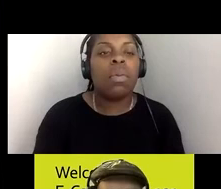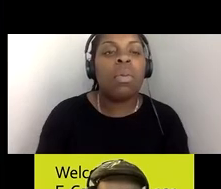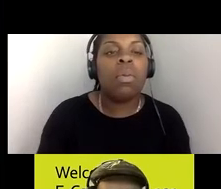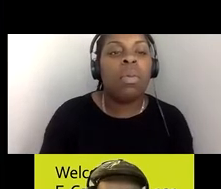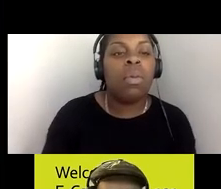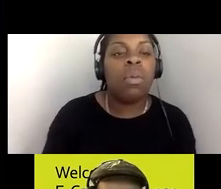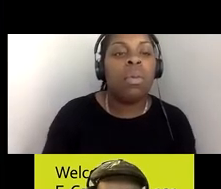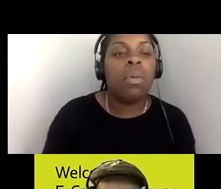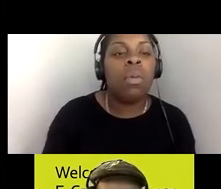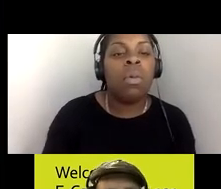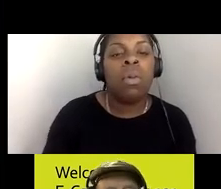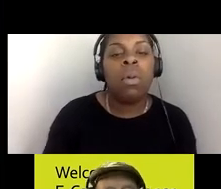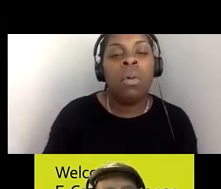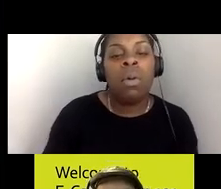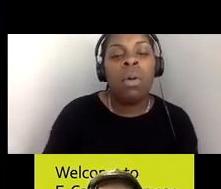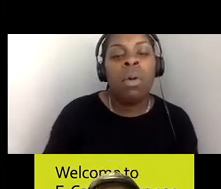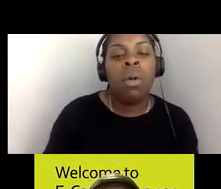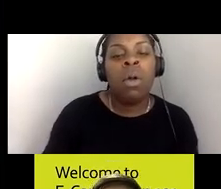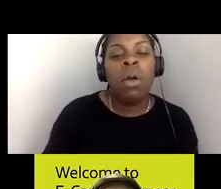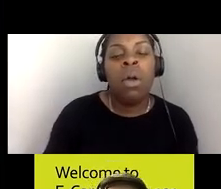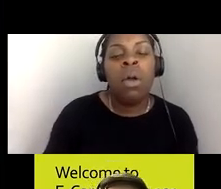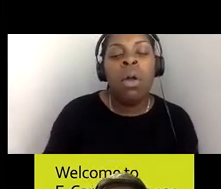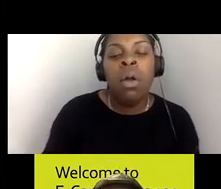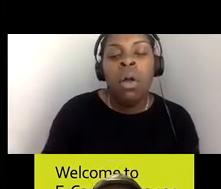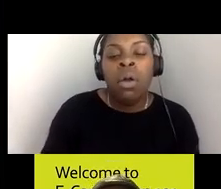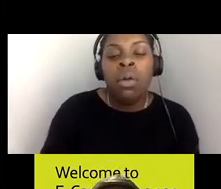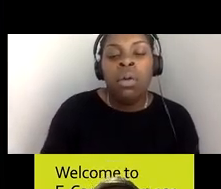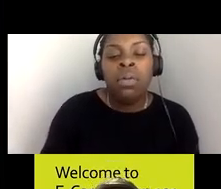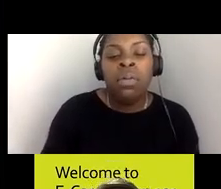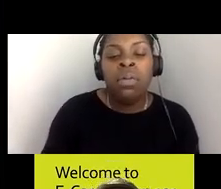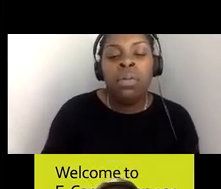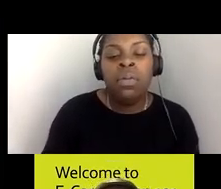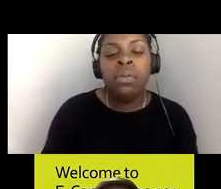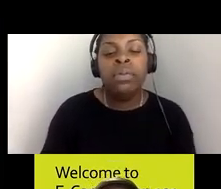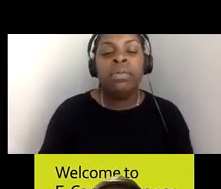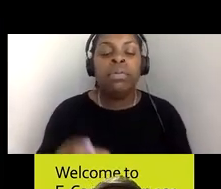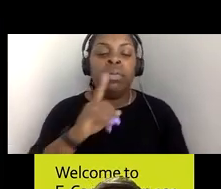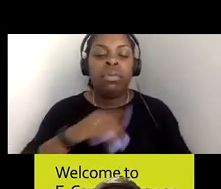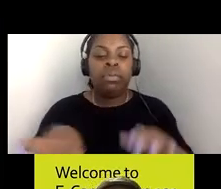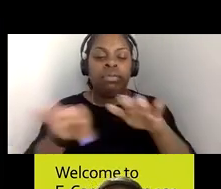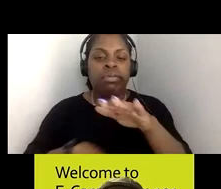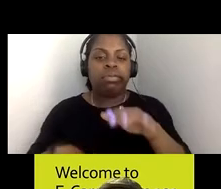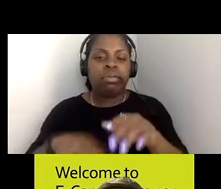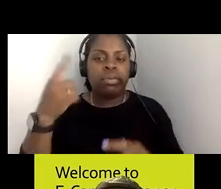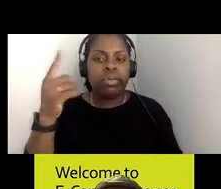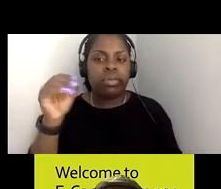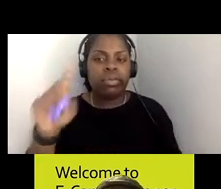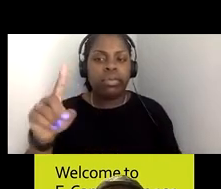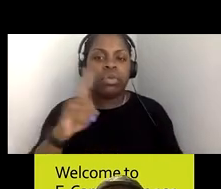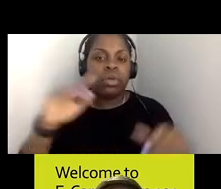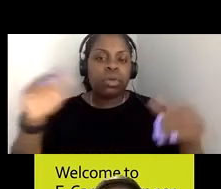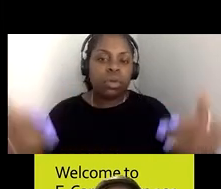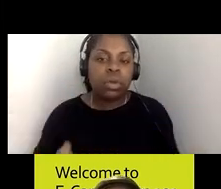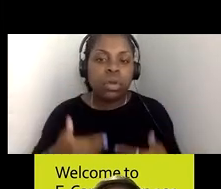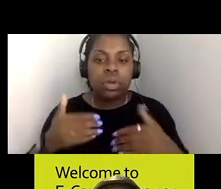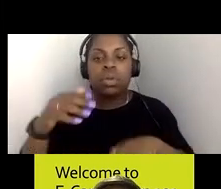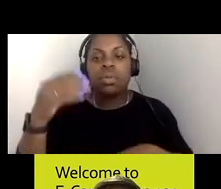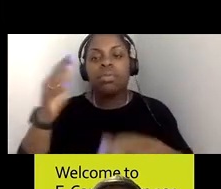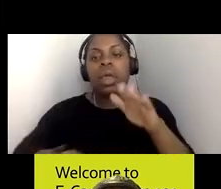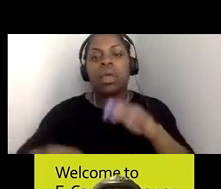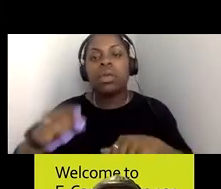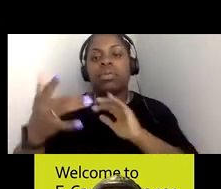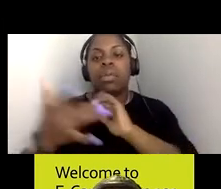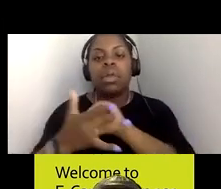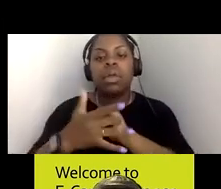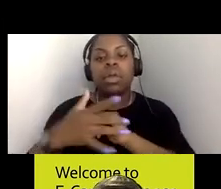a las metas del evento y los objetivos. Entonces, básicamente, esto es un 101. Entonces, vamos a presentar